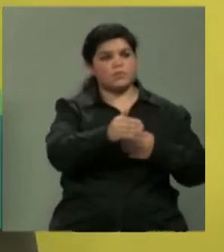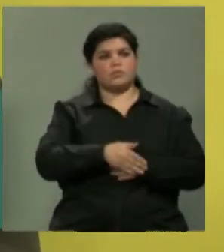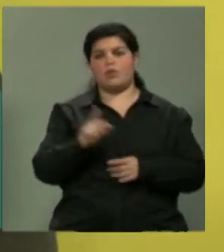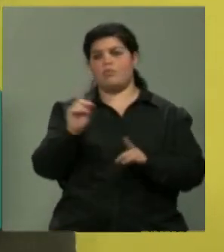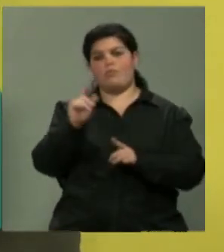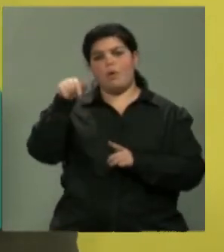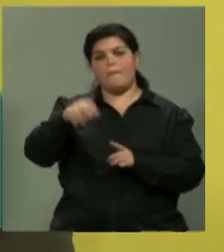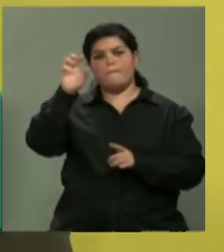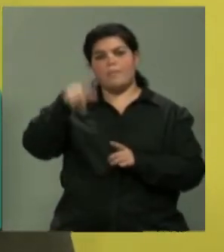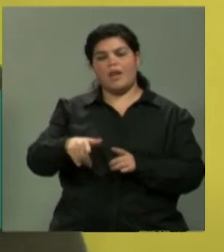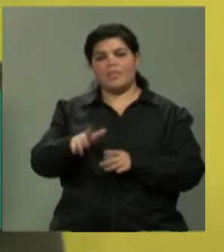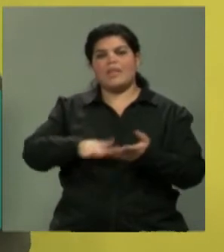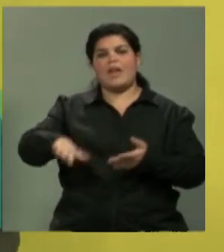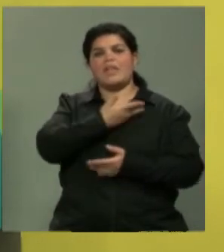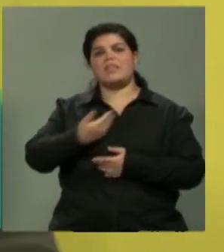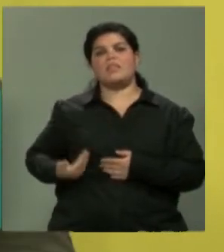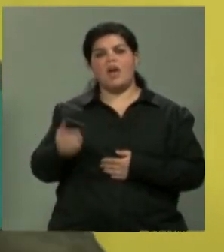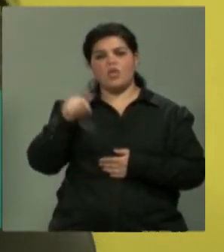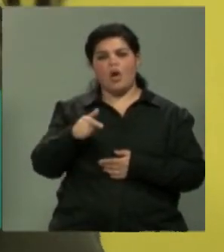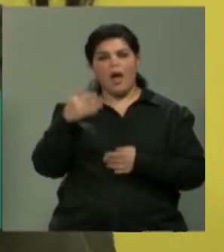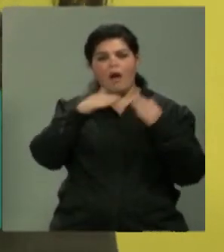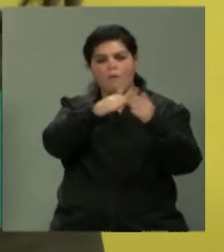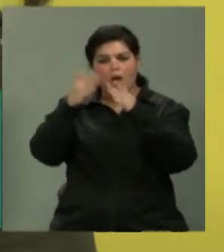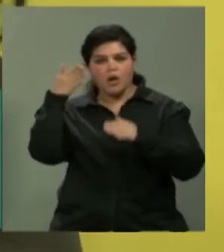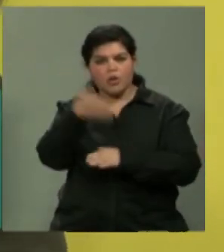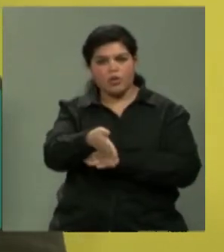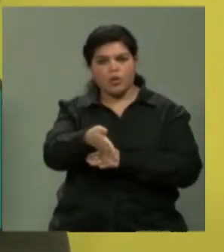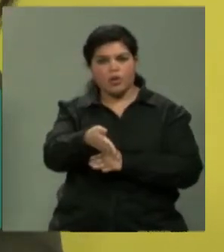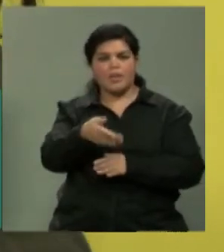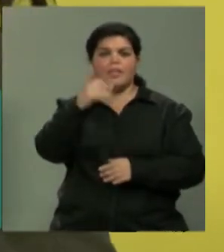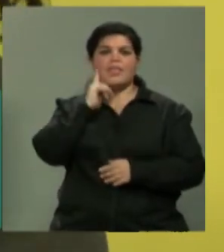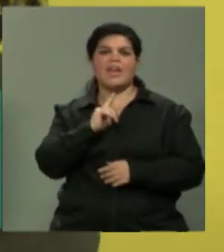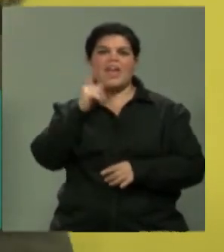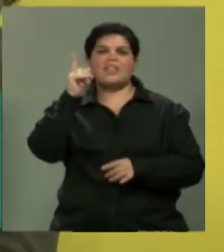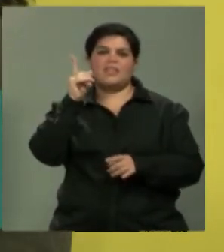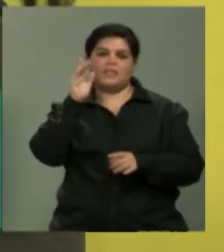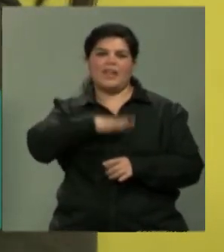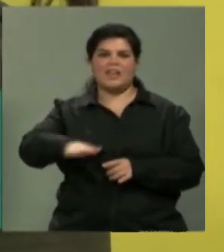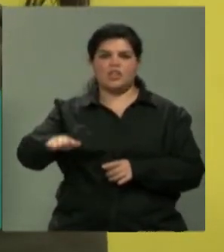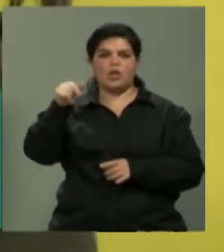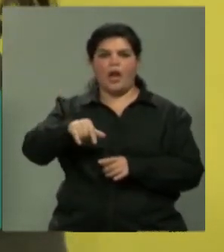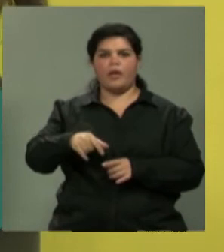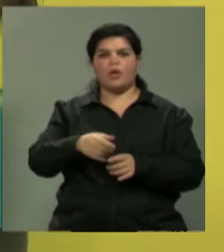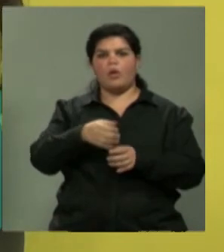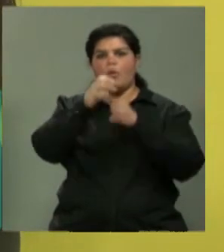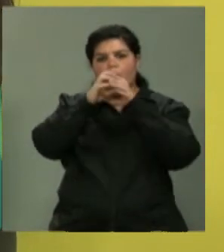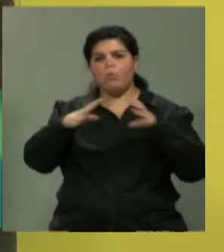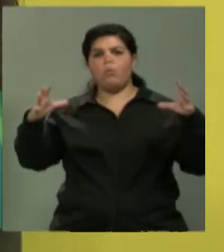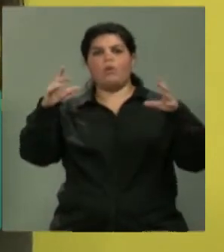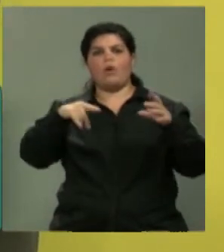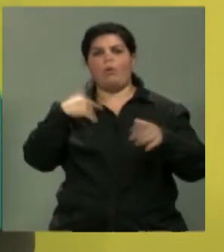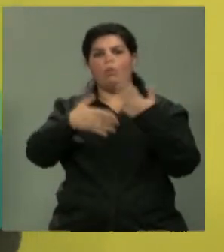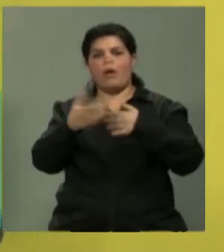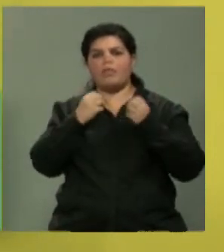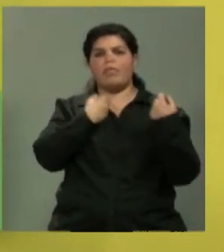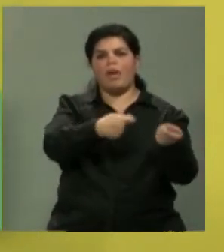el no estar interviniendo en los barrios, el ir para el Día del Niño a hacer un festejo vacío, dar juguetes y globos y no aparecer más. Y